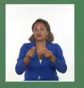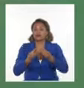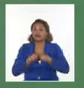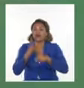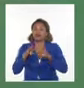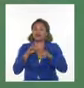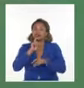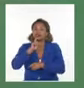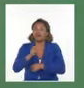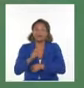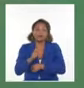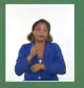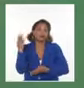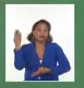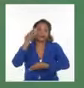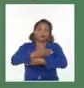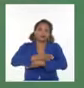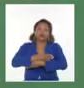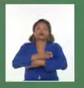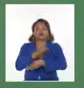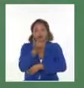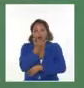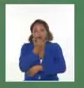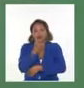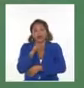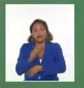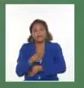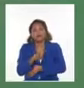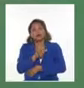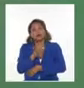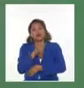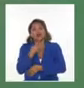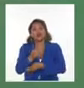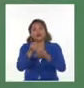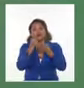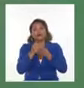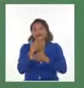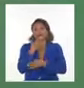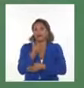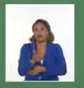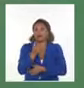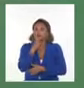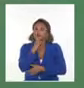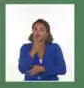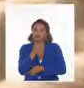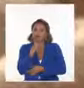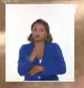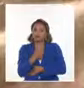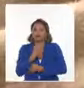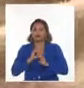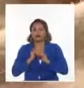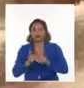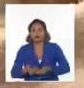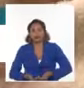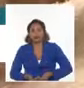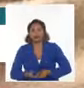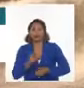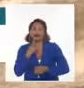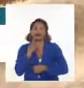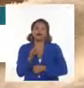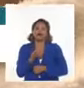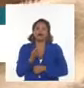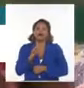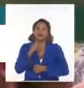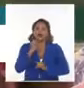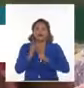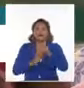tan difícil por todo el bloqueo que vive nuestro país, y con ello contribuir a una mejor atención dentro de las maternidades, dentro de las